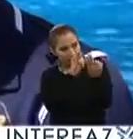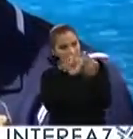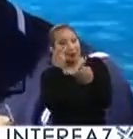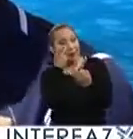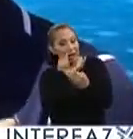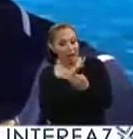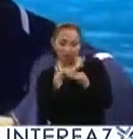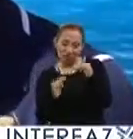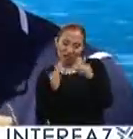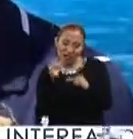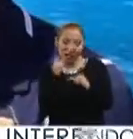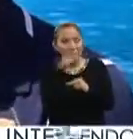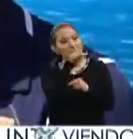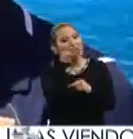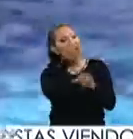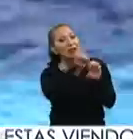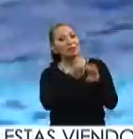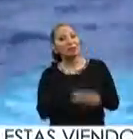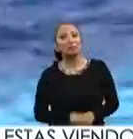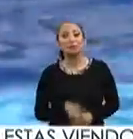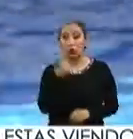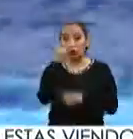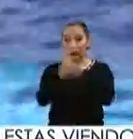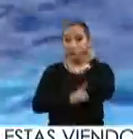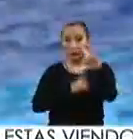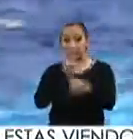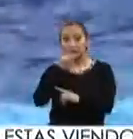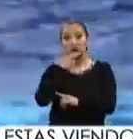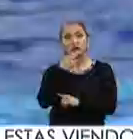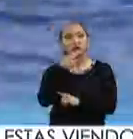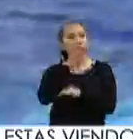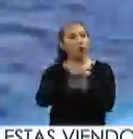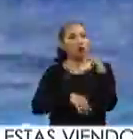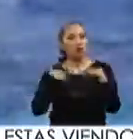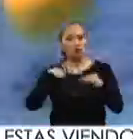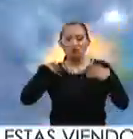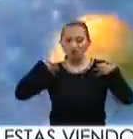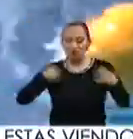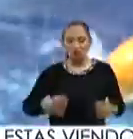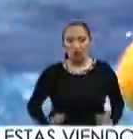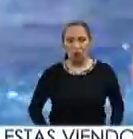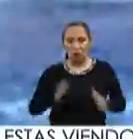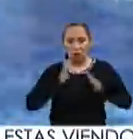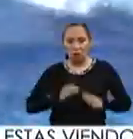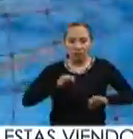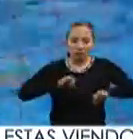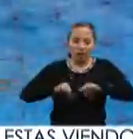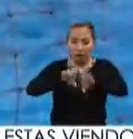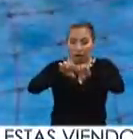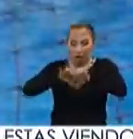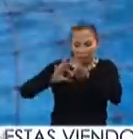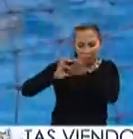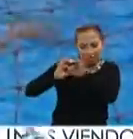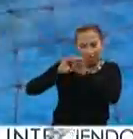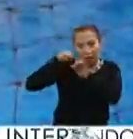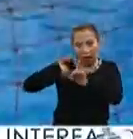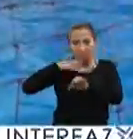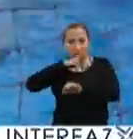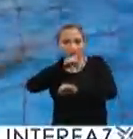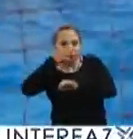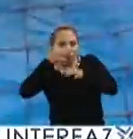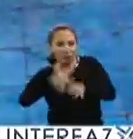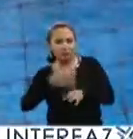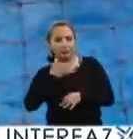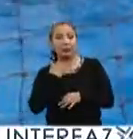ver nuestro nivel contra esos equipos. Un deporte en donde se utilizan todos los músculos del cuerpo, en el que el trabajo en equipo es vital para obtener los